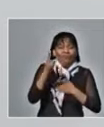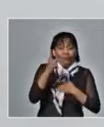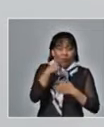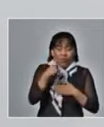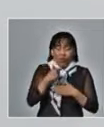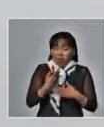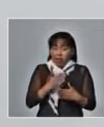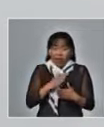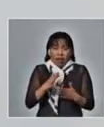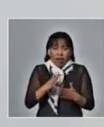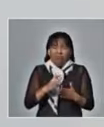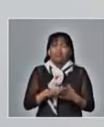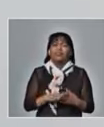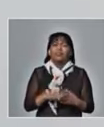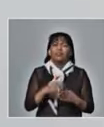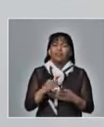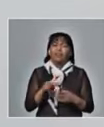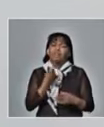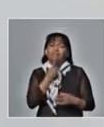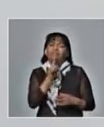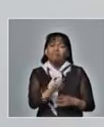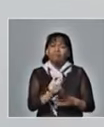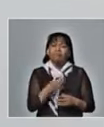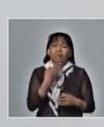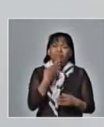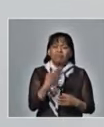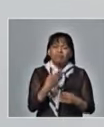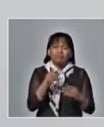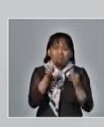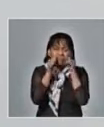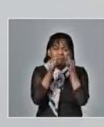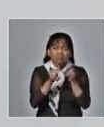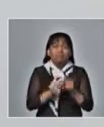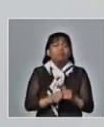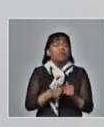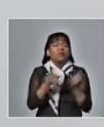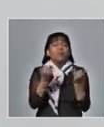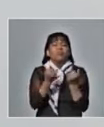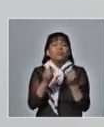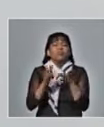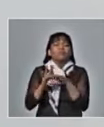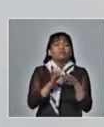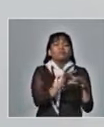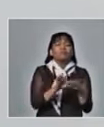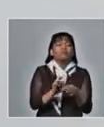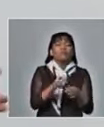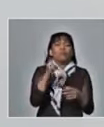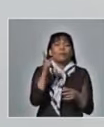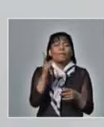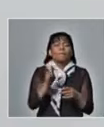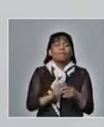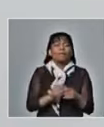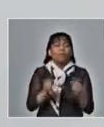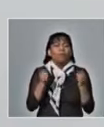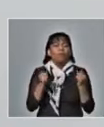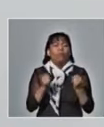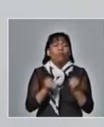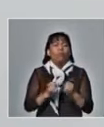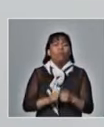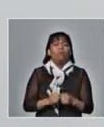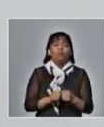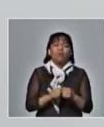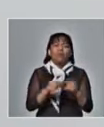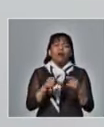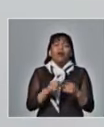máximo para atender sus denuncias. También vamos a trabajar de la mano de los dos poderes para combatir la puerta giratoria en la que se